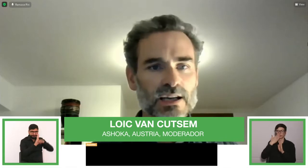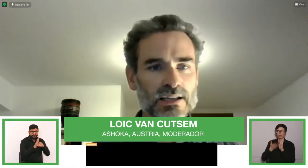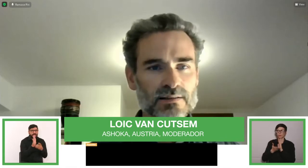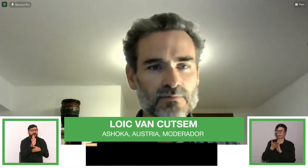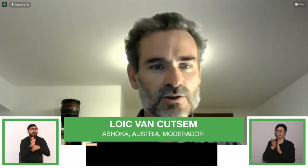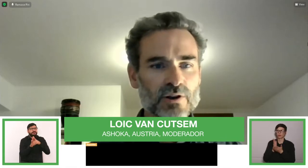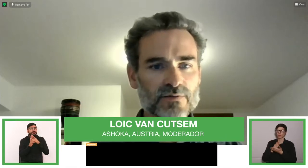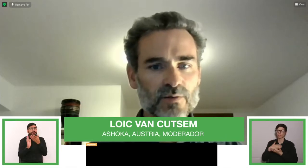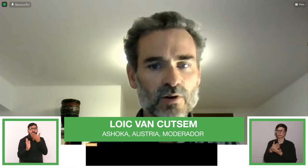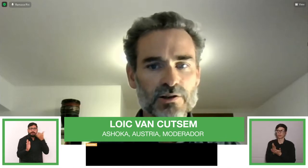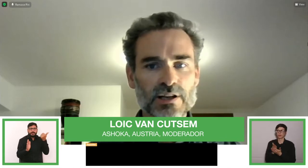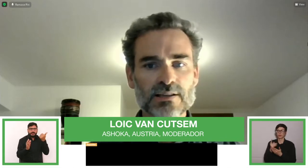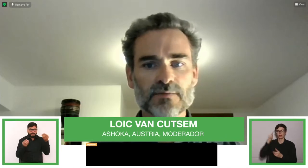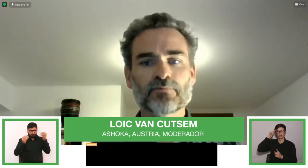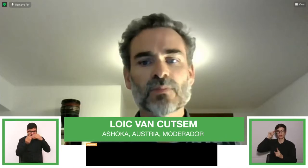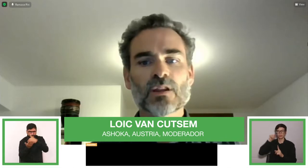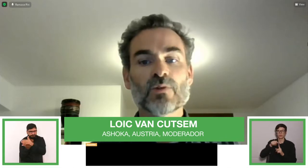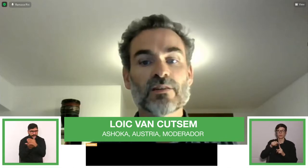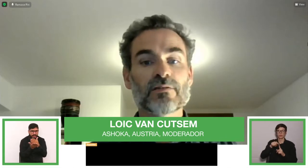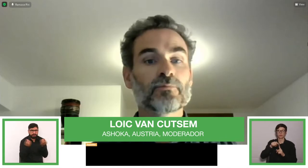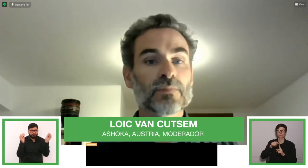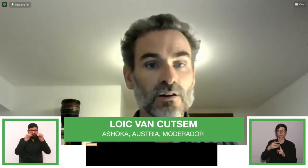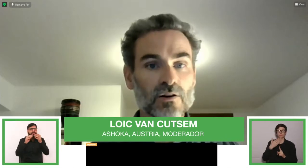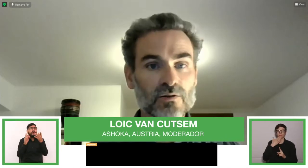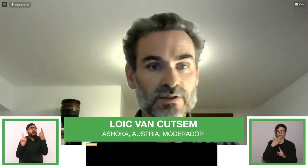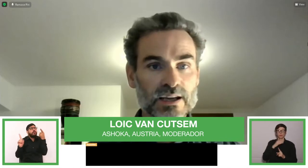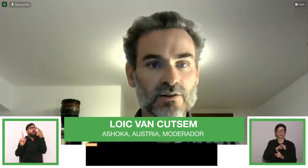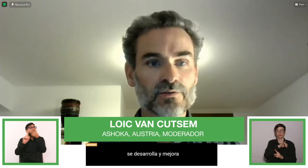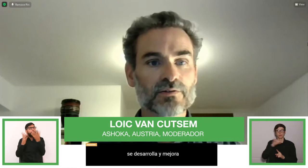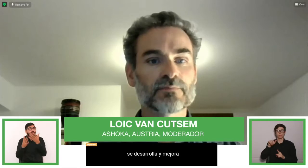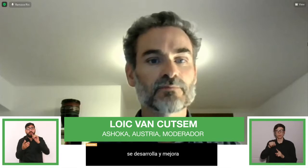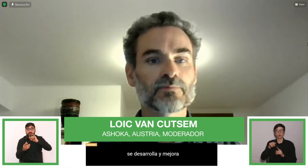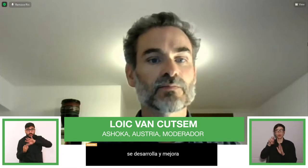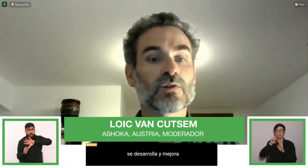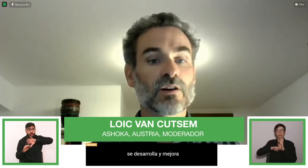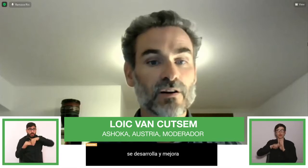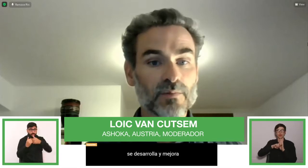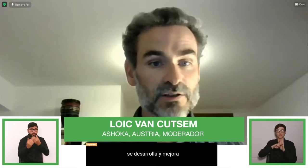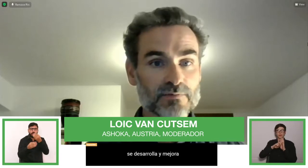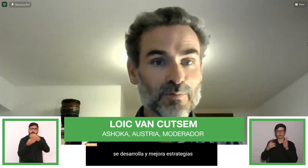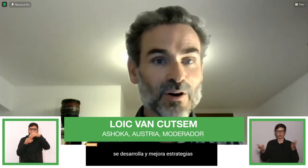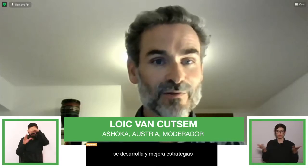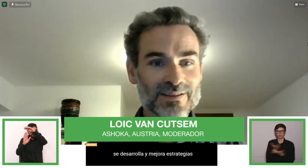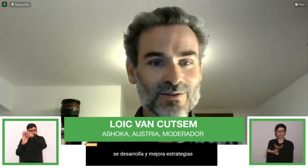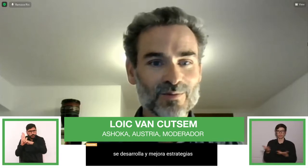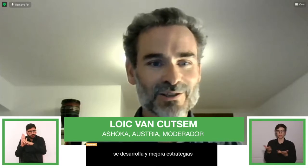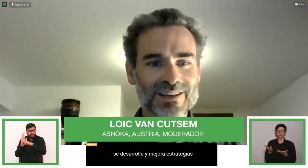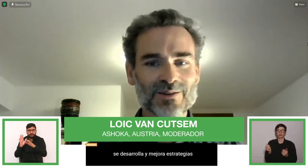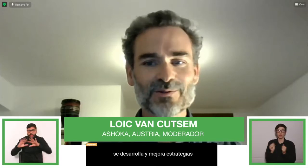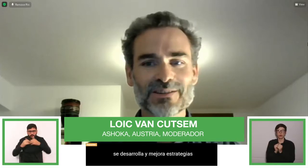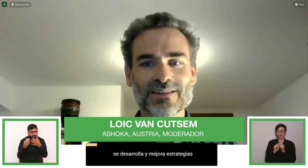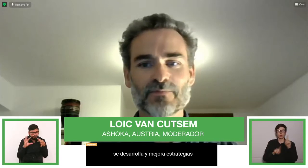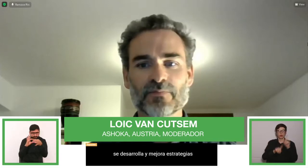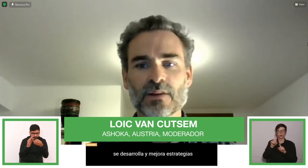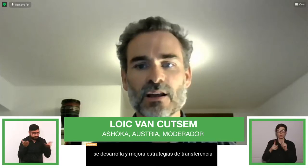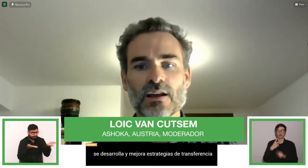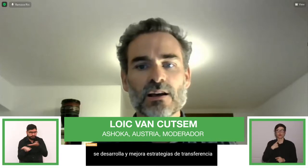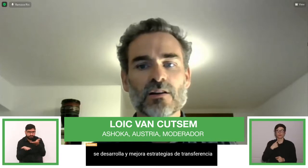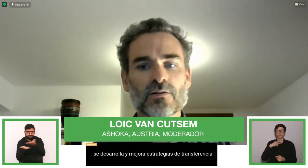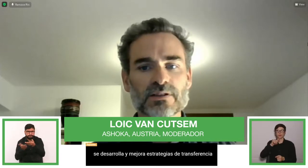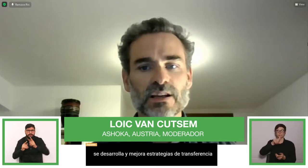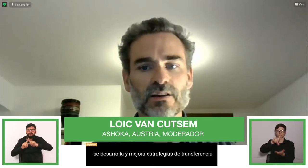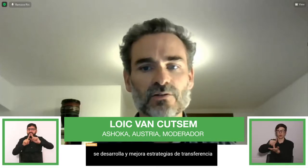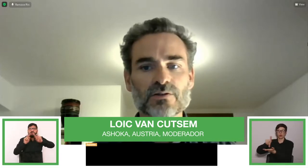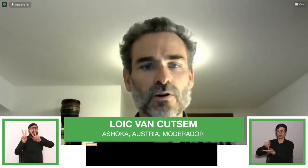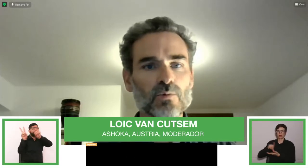estrategias de transferencia y se empiezan los proyectos de transferencia con interesados locales que son parte